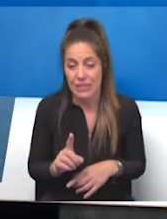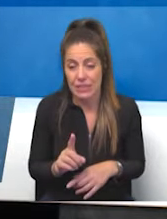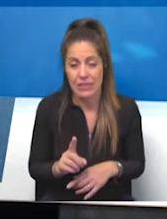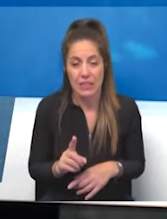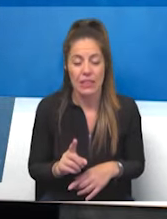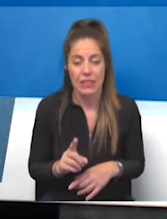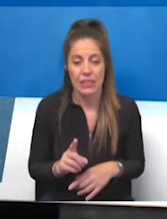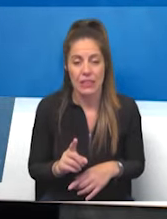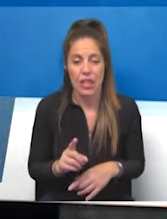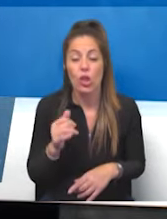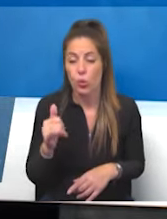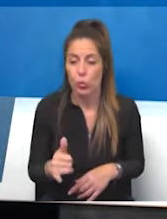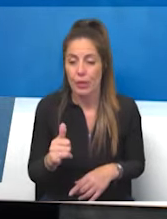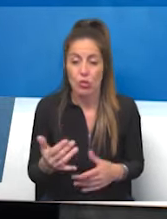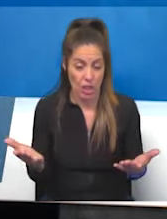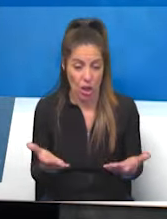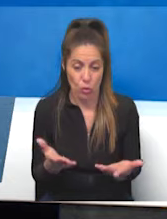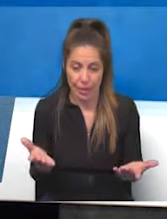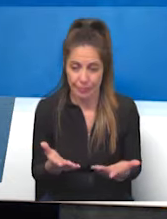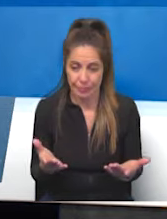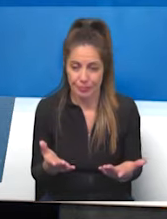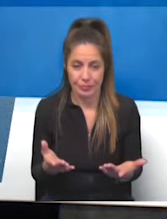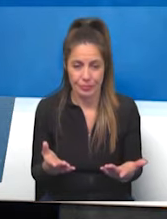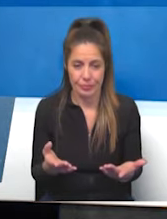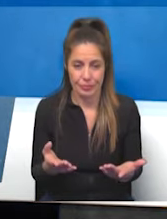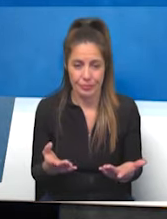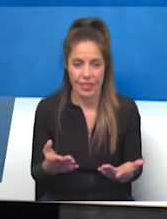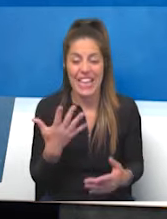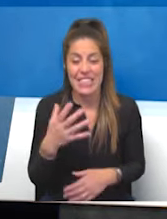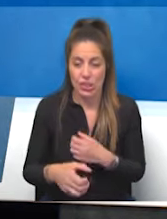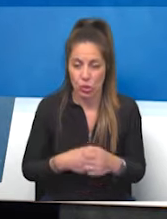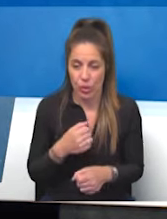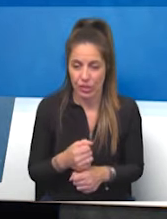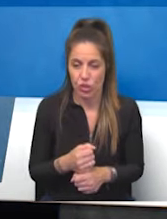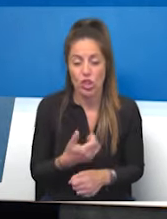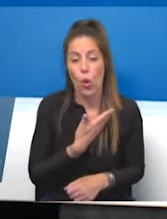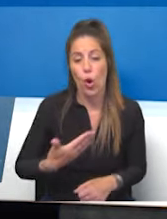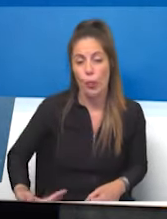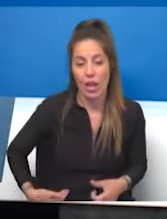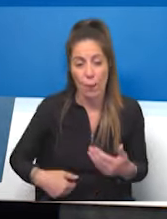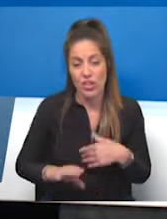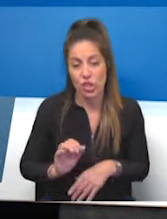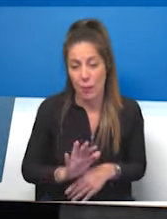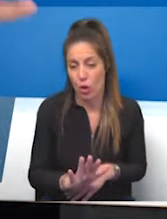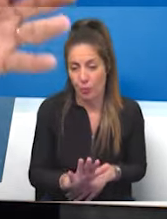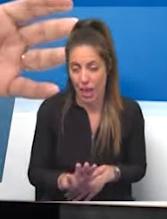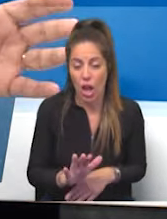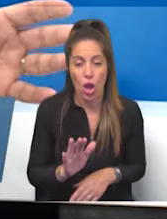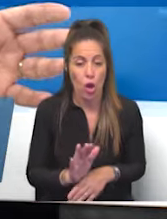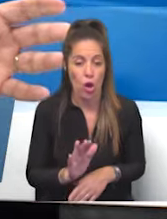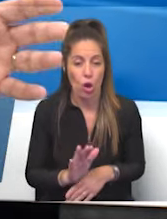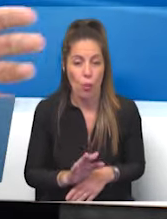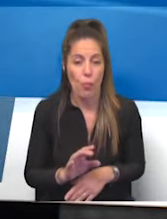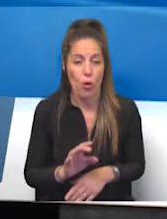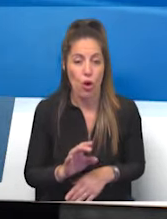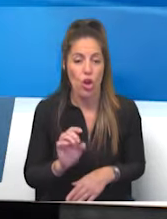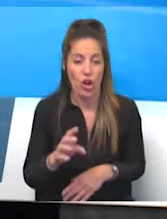más tuvimos ahora 5 años de un gobierno con mayoría propia como fue los 15